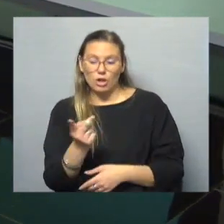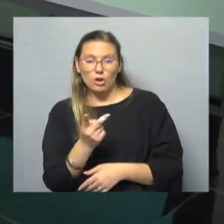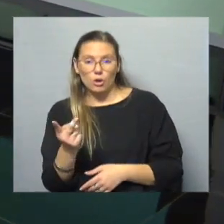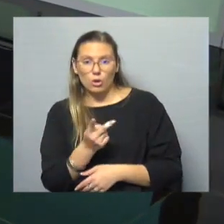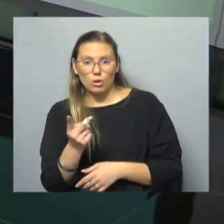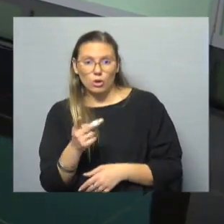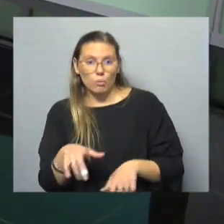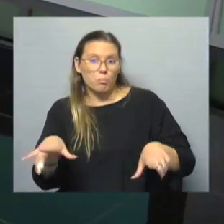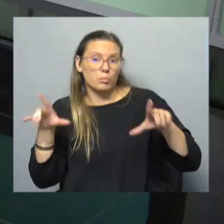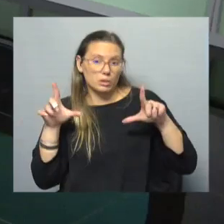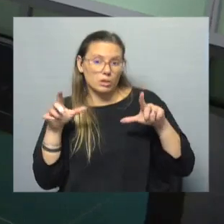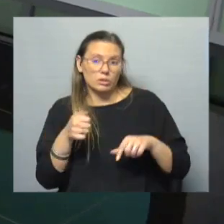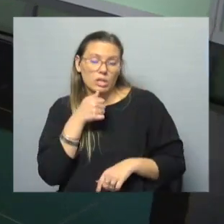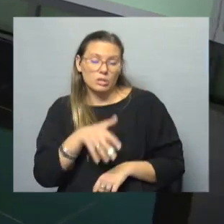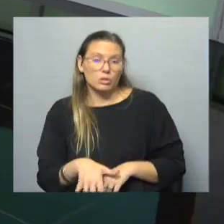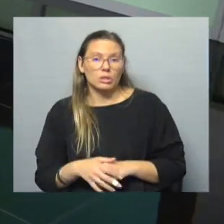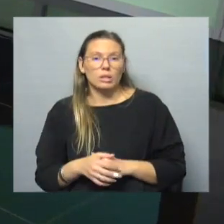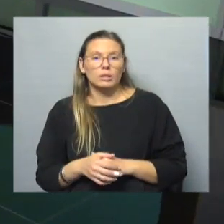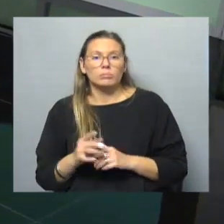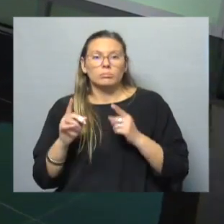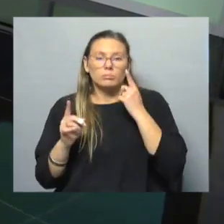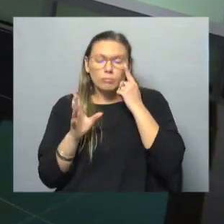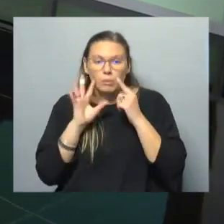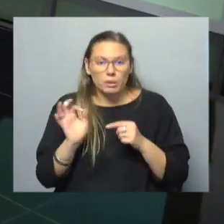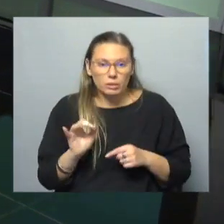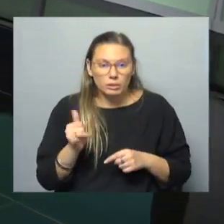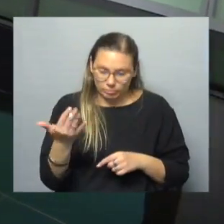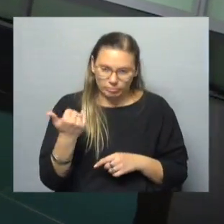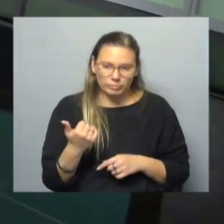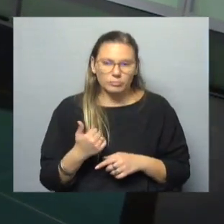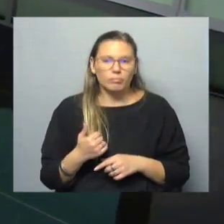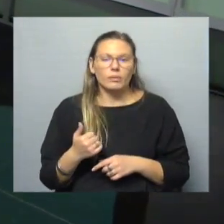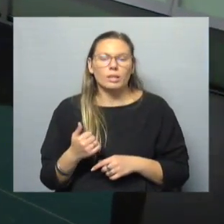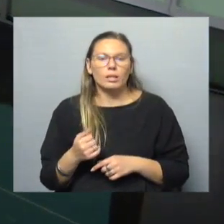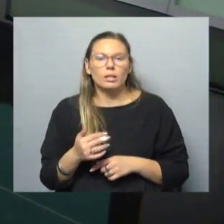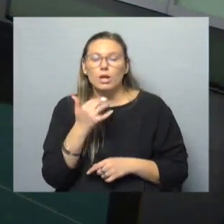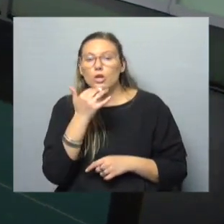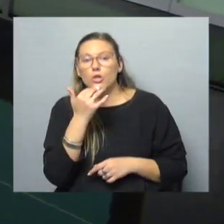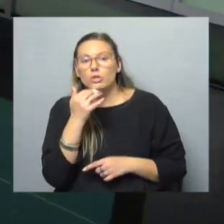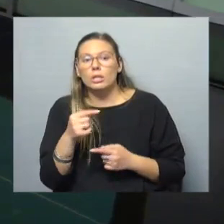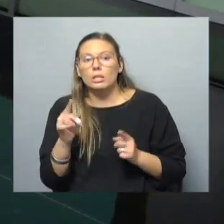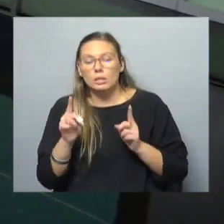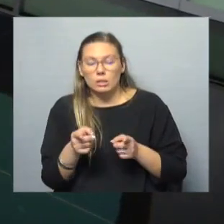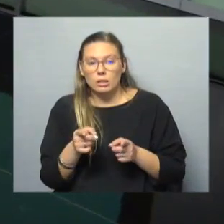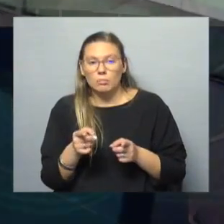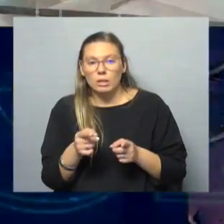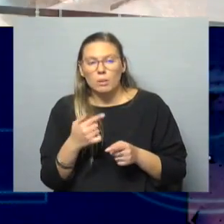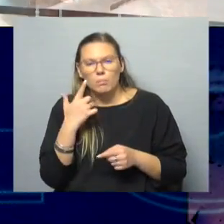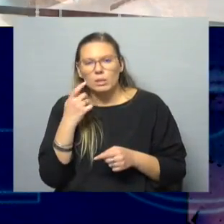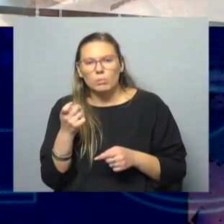entre los dos protagonistas de la historia, ¿no? No, y además, perdón, ay, no, no, que no sé si es un recurso, pero también noté como